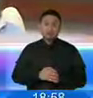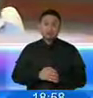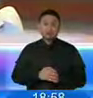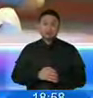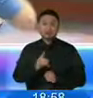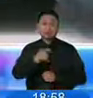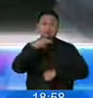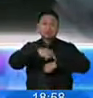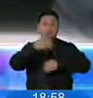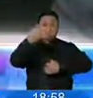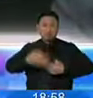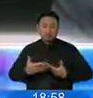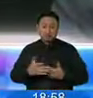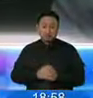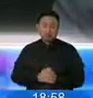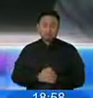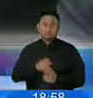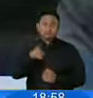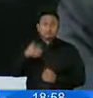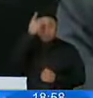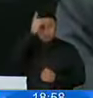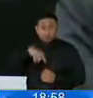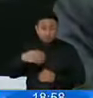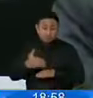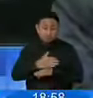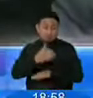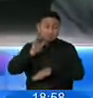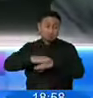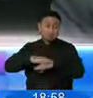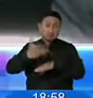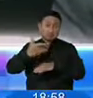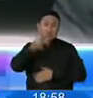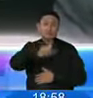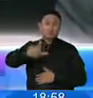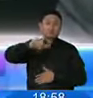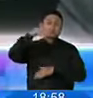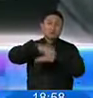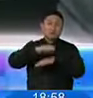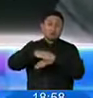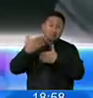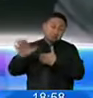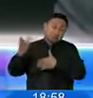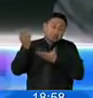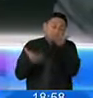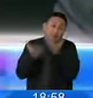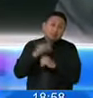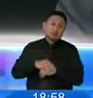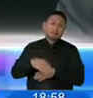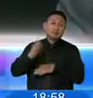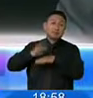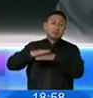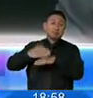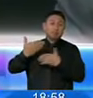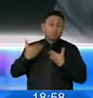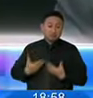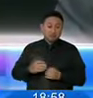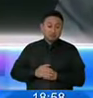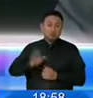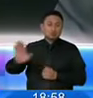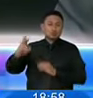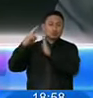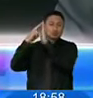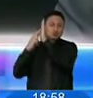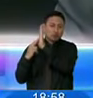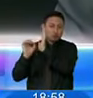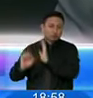con los plazos. Deberán comunicar esa decisión, seguramente el lunes en la tarde nos lo comunicarán, y según el reglamento que ellos expidieron,